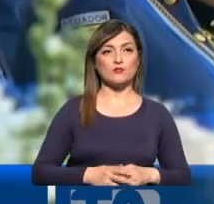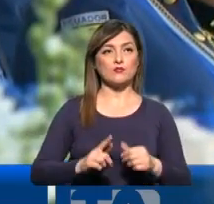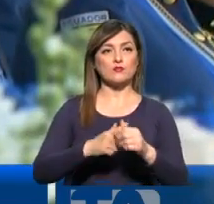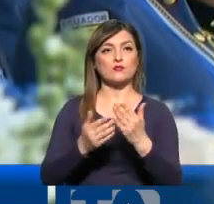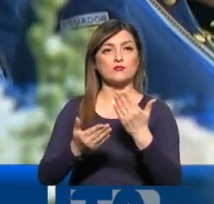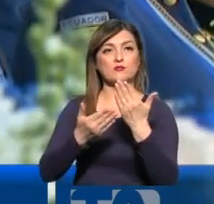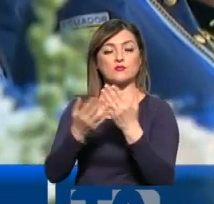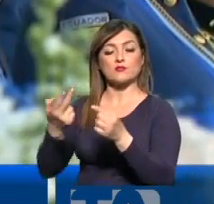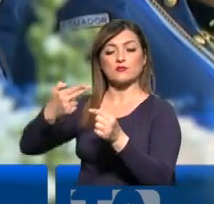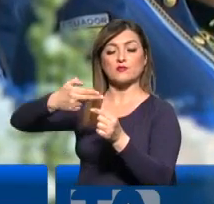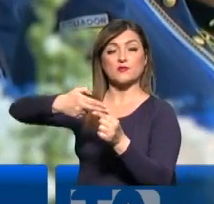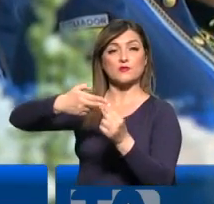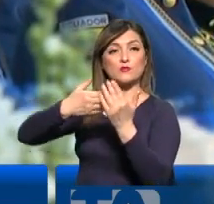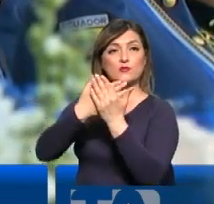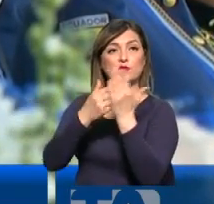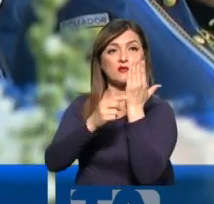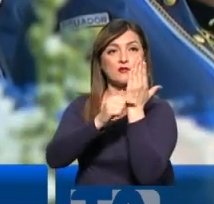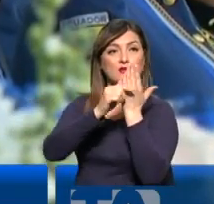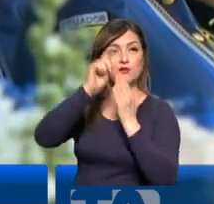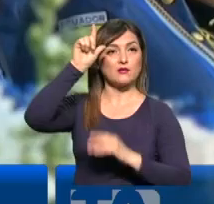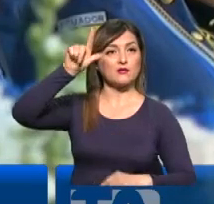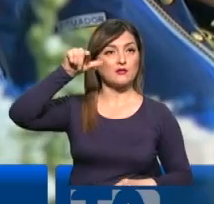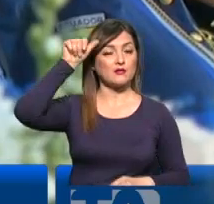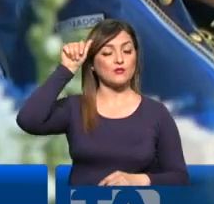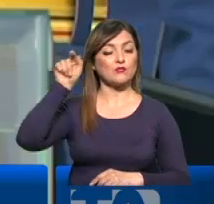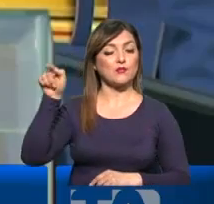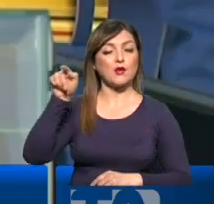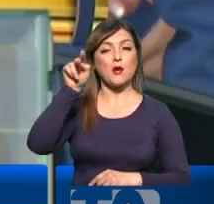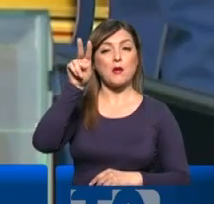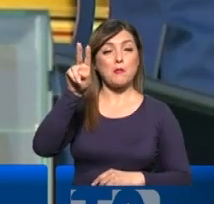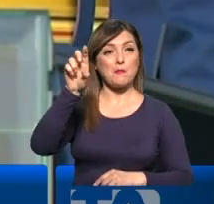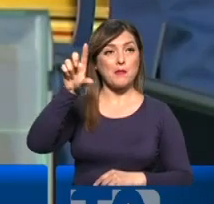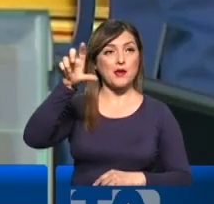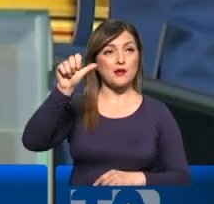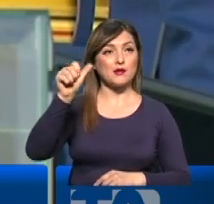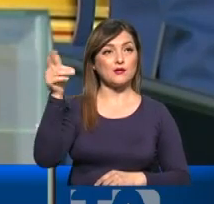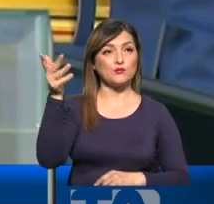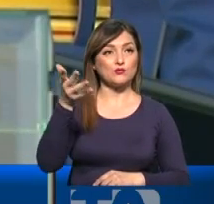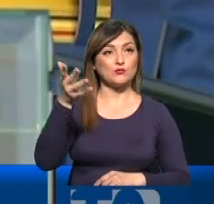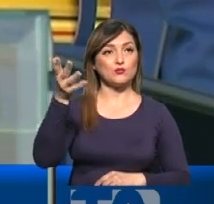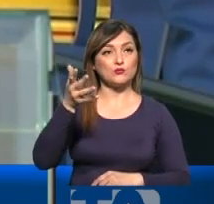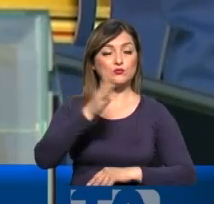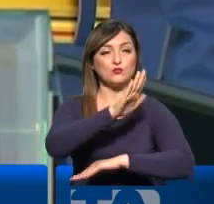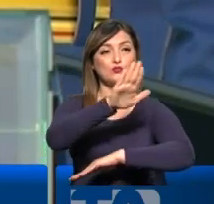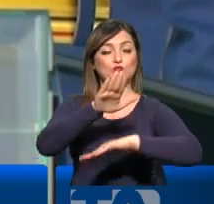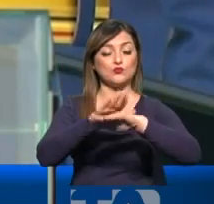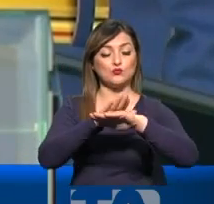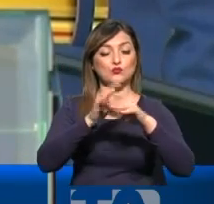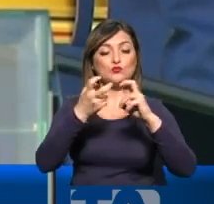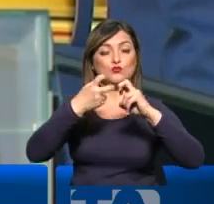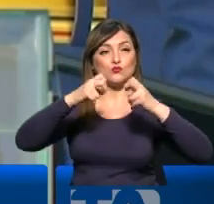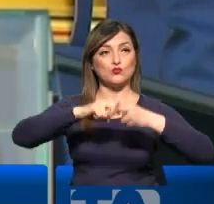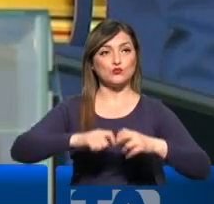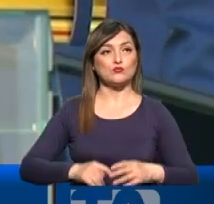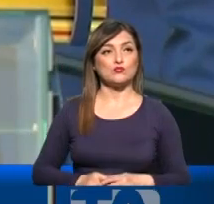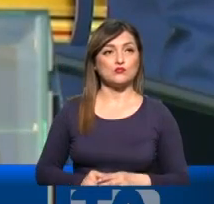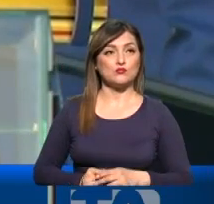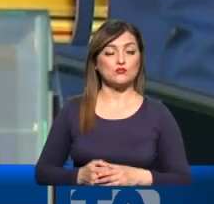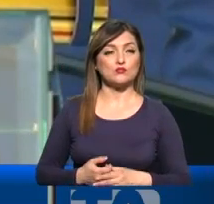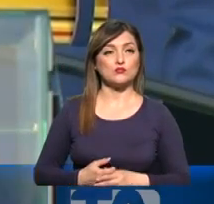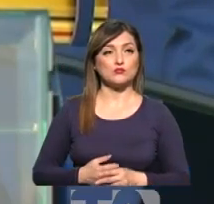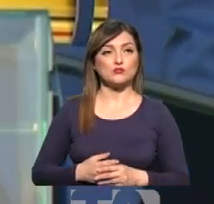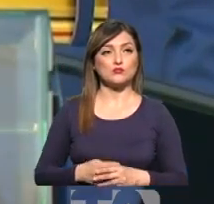ceremonia en la que participa la nueva ministra de Gobierno, Alexandra Vela, quien en su discurso también se refirió a esta problemática. Escuchemos.